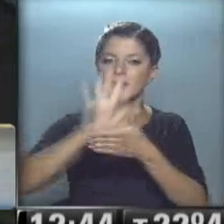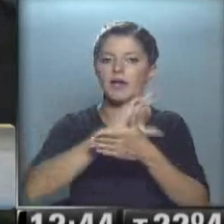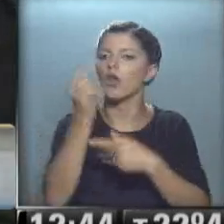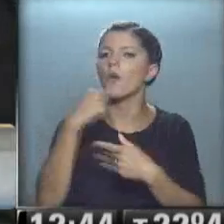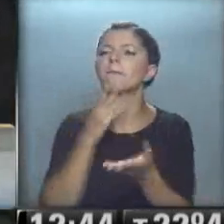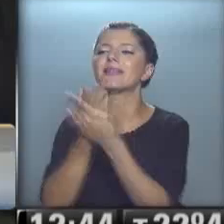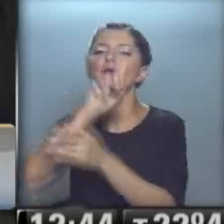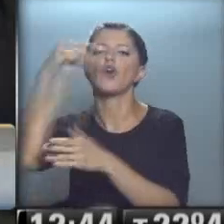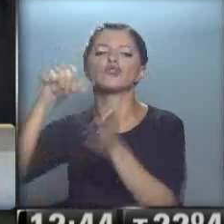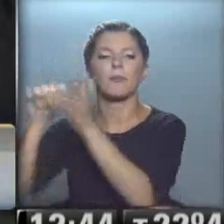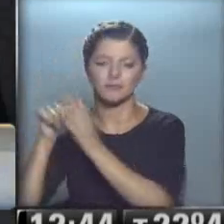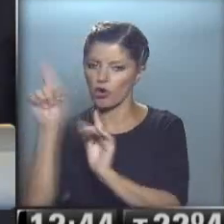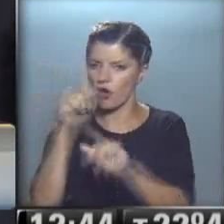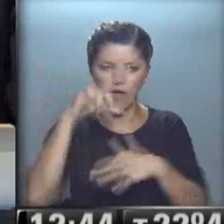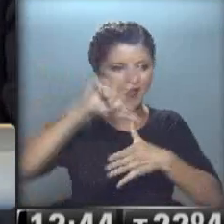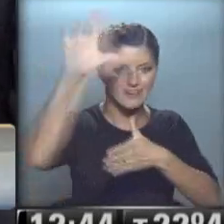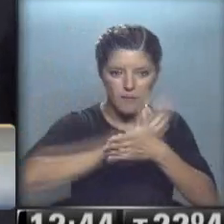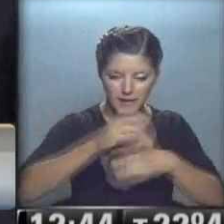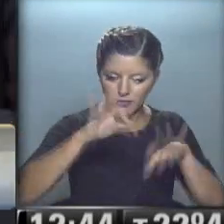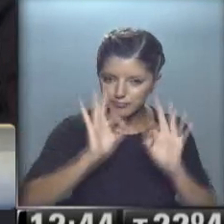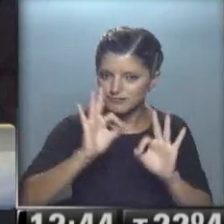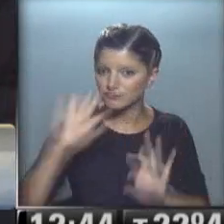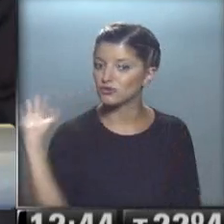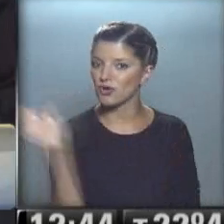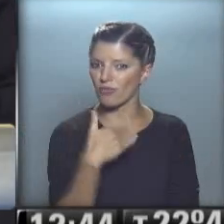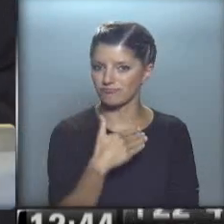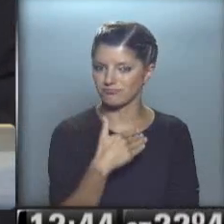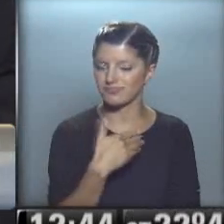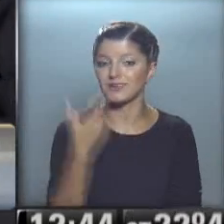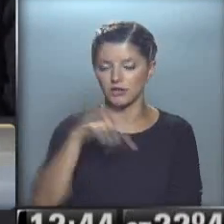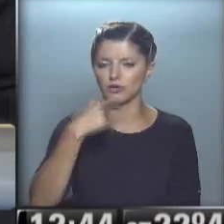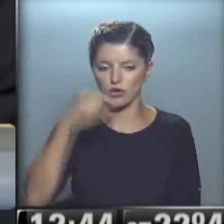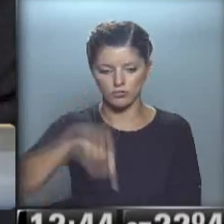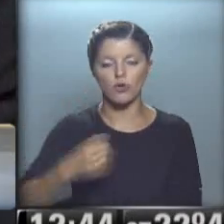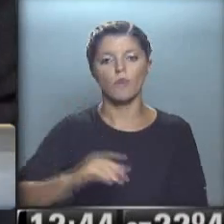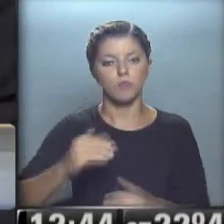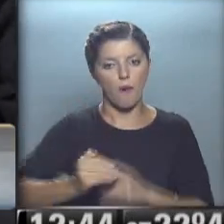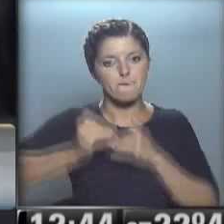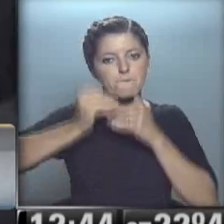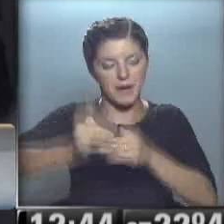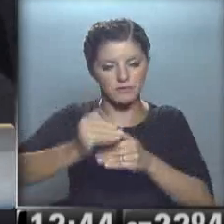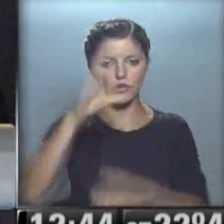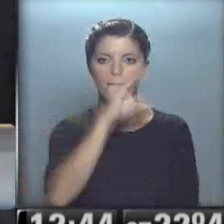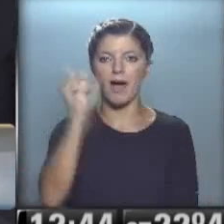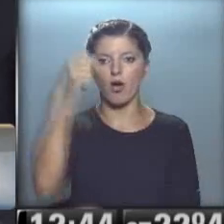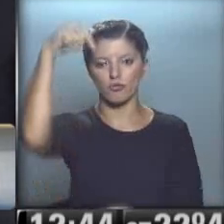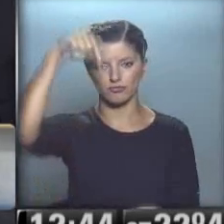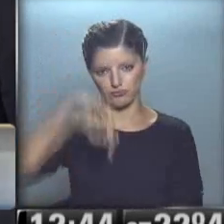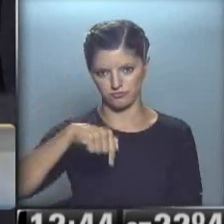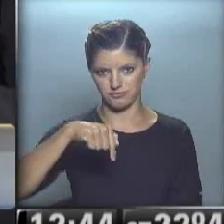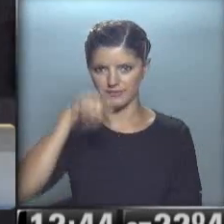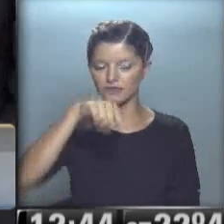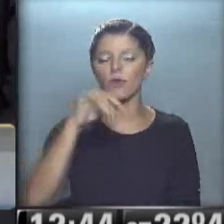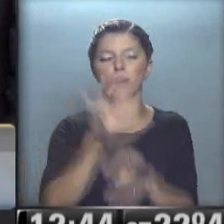centro financiero mundial y hubo Quienes se animaron a decir bueno Esto es un paso concreto hacia el banco del sur le daban un un